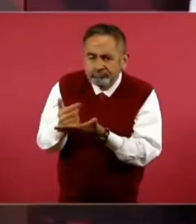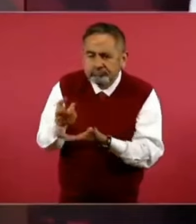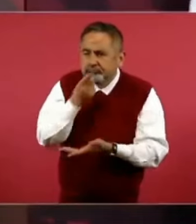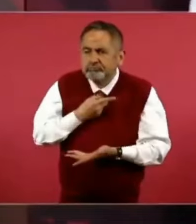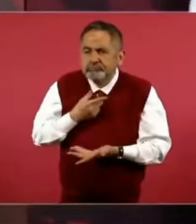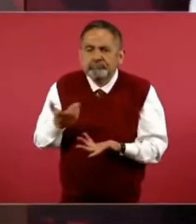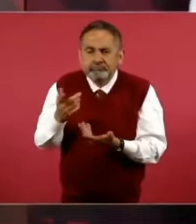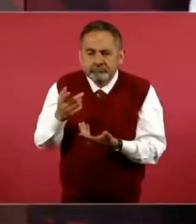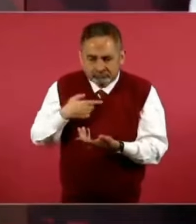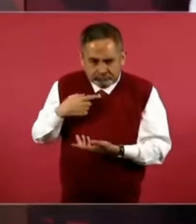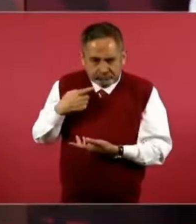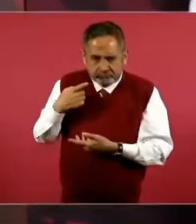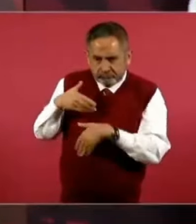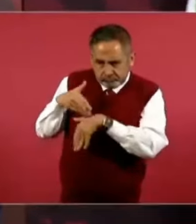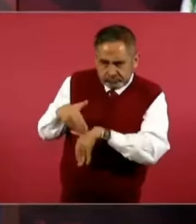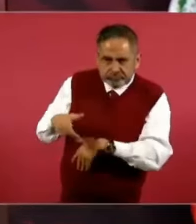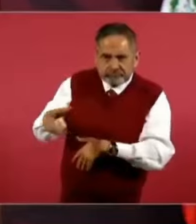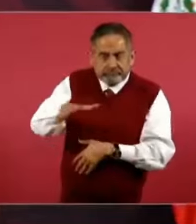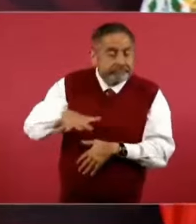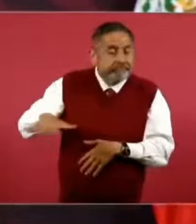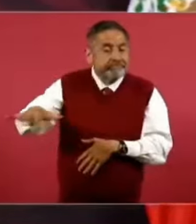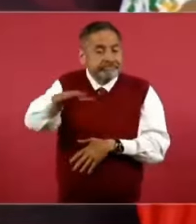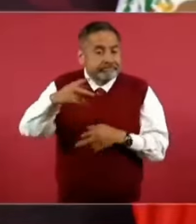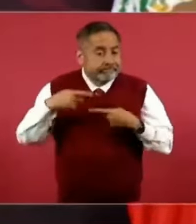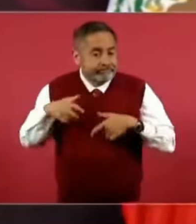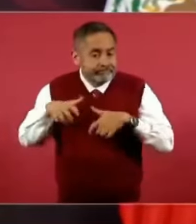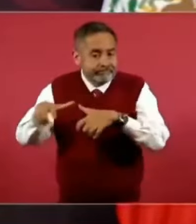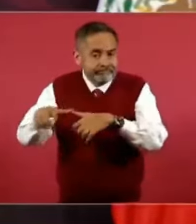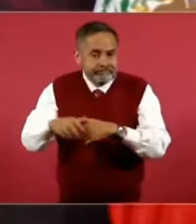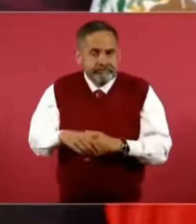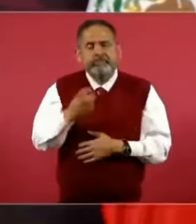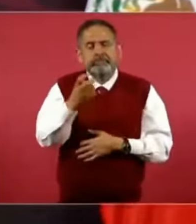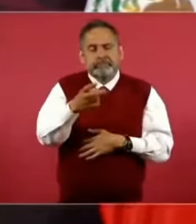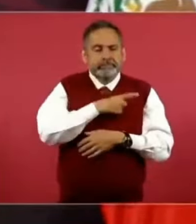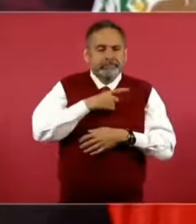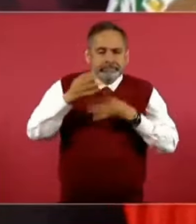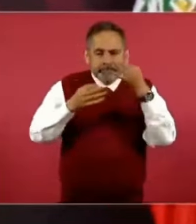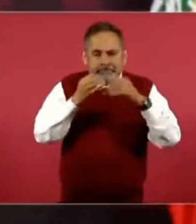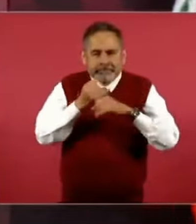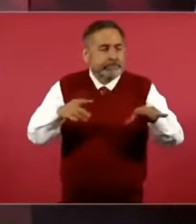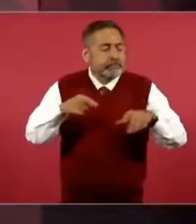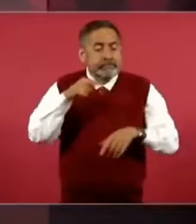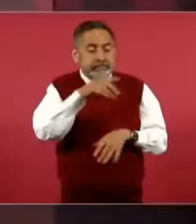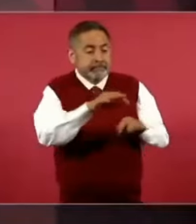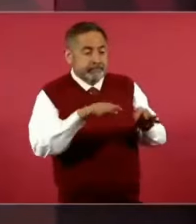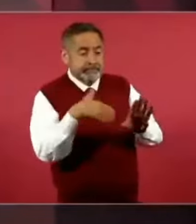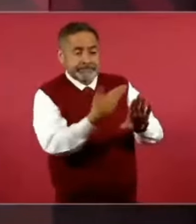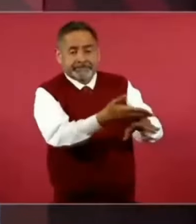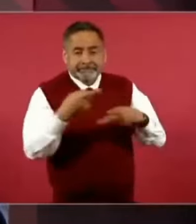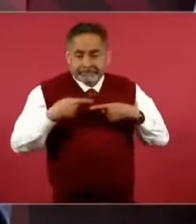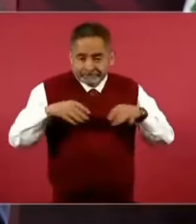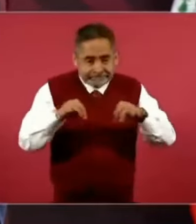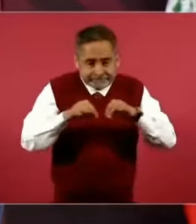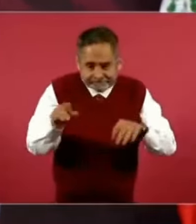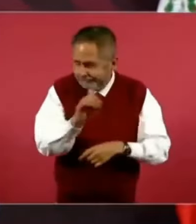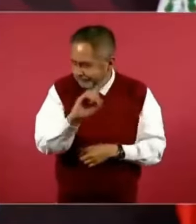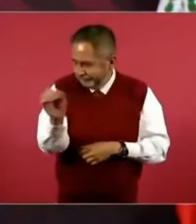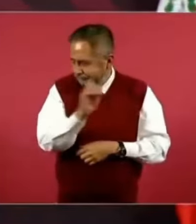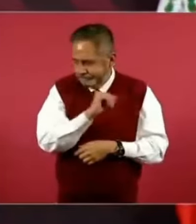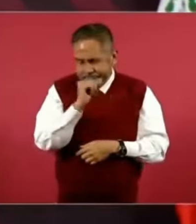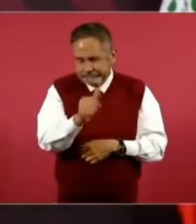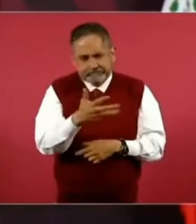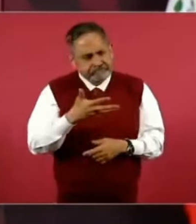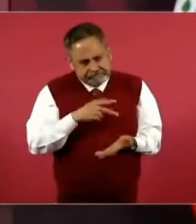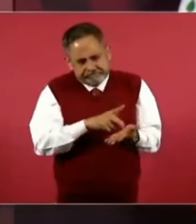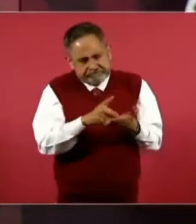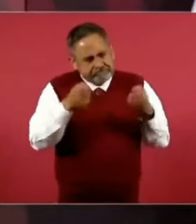Entonces hay que informar, informar. No es un asunto con los trabajadores y tienen todo su